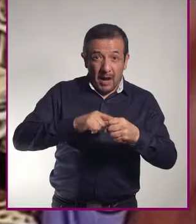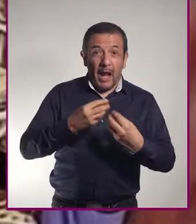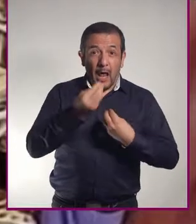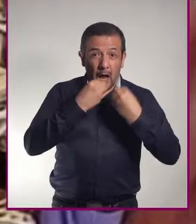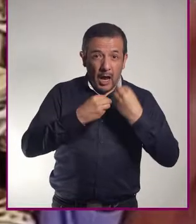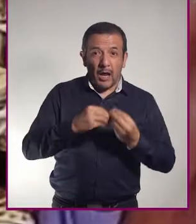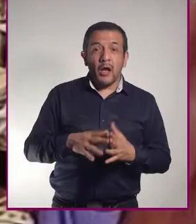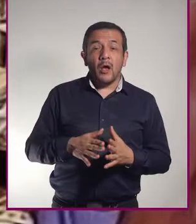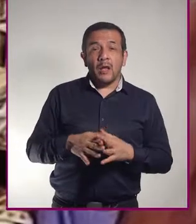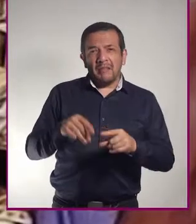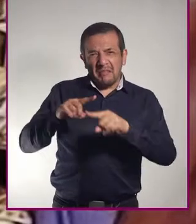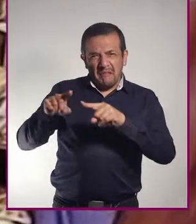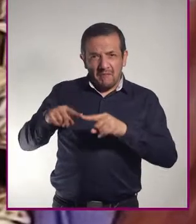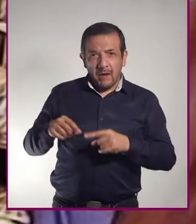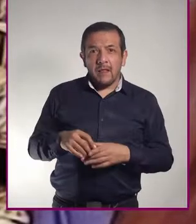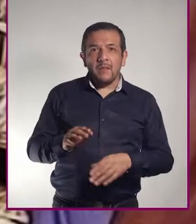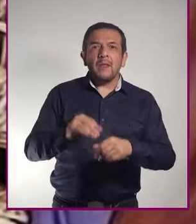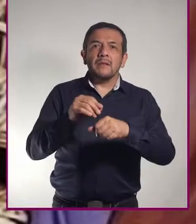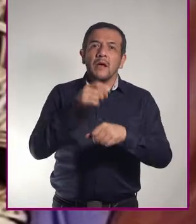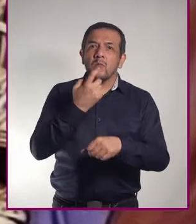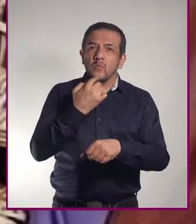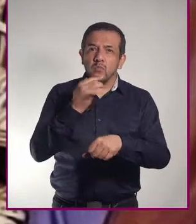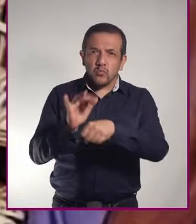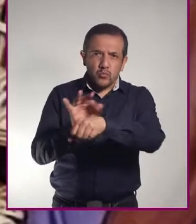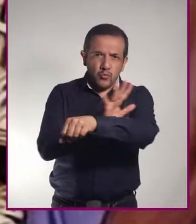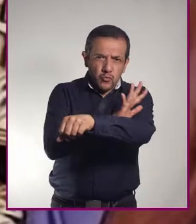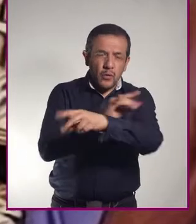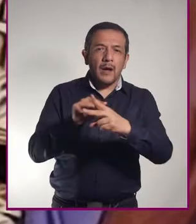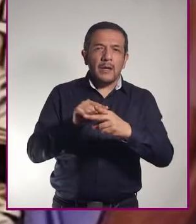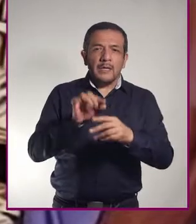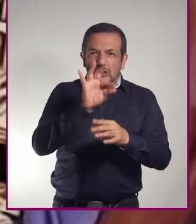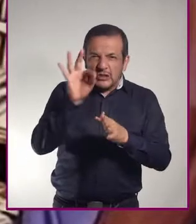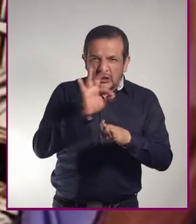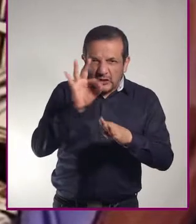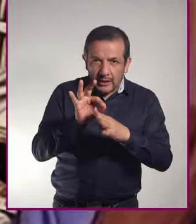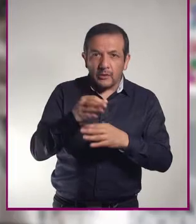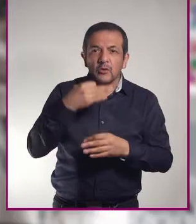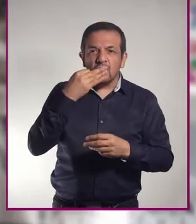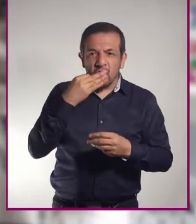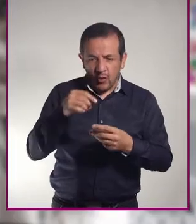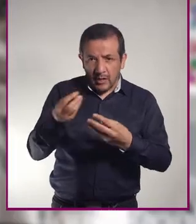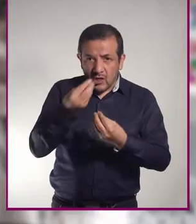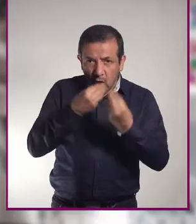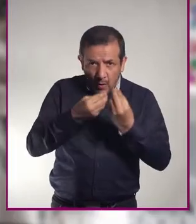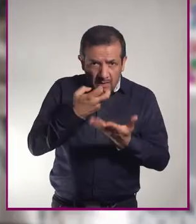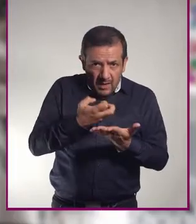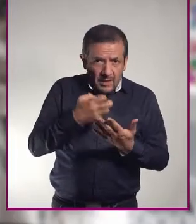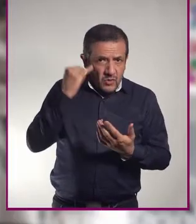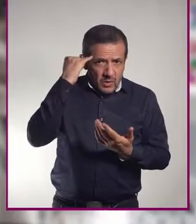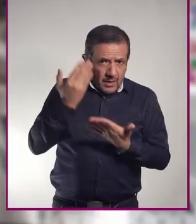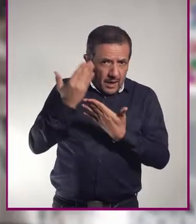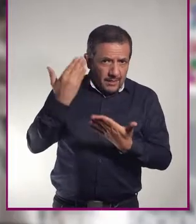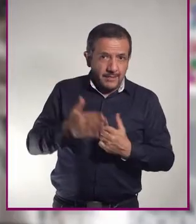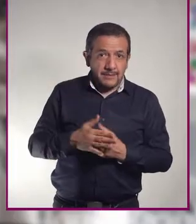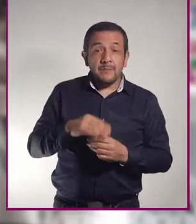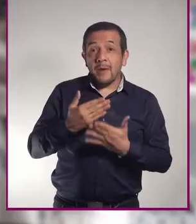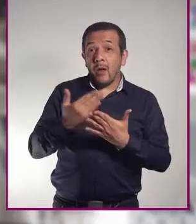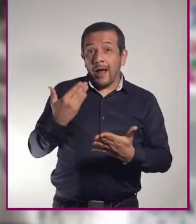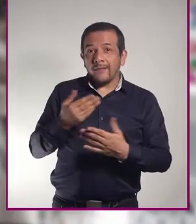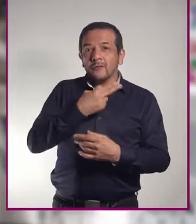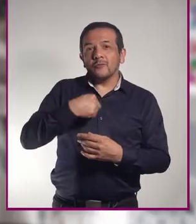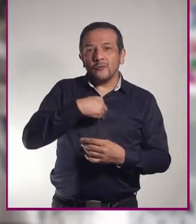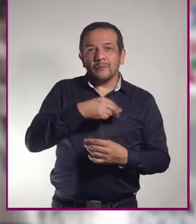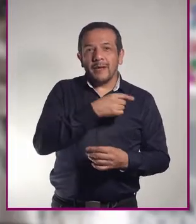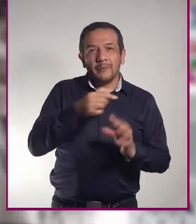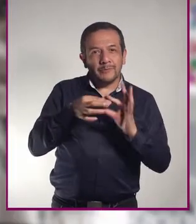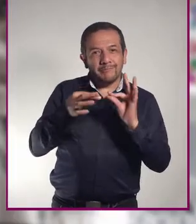venados, jabalís, iguanas, patos, insectos y hasta flores. Pero antes de continuar con la dieta prehispánica,